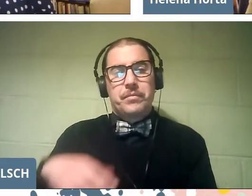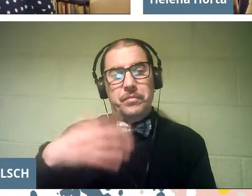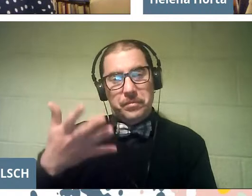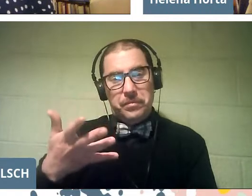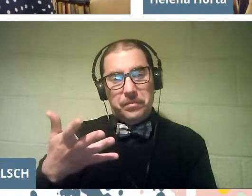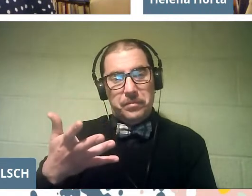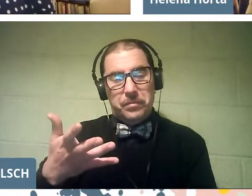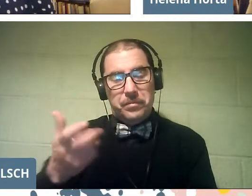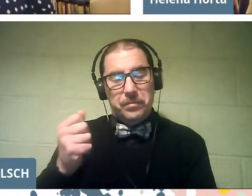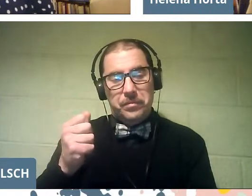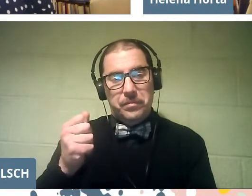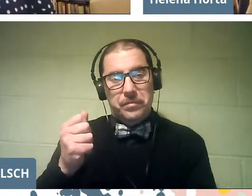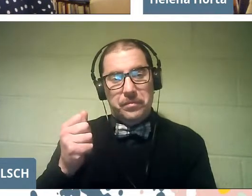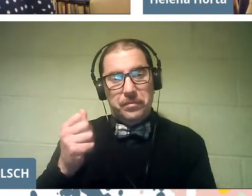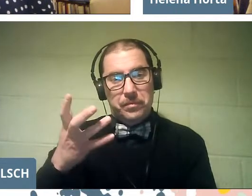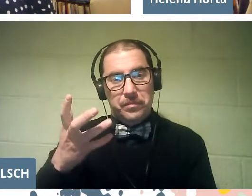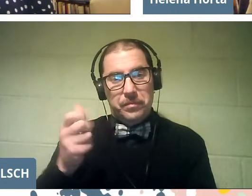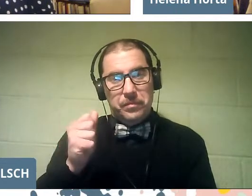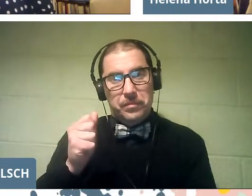La